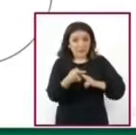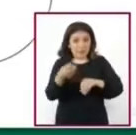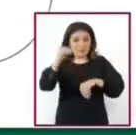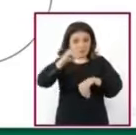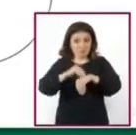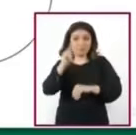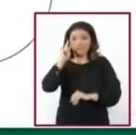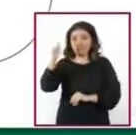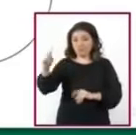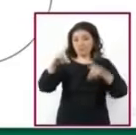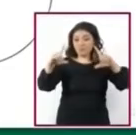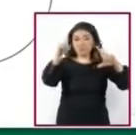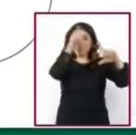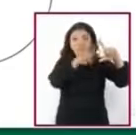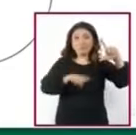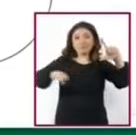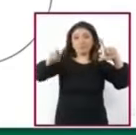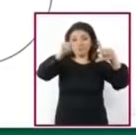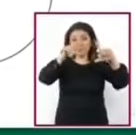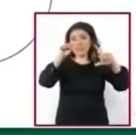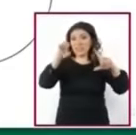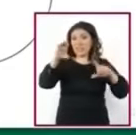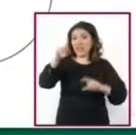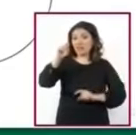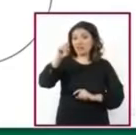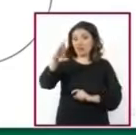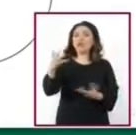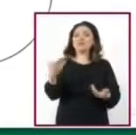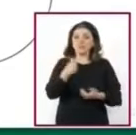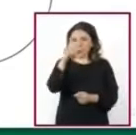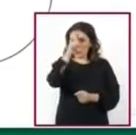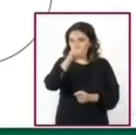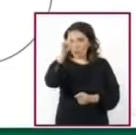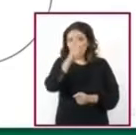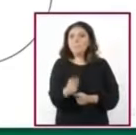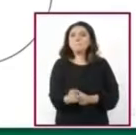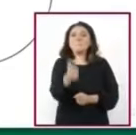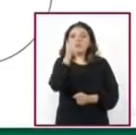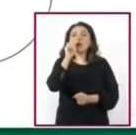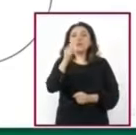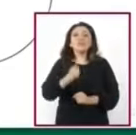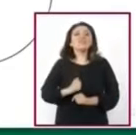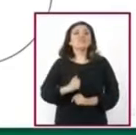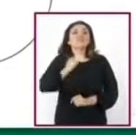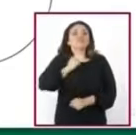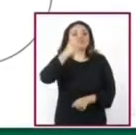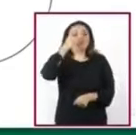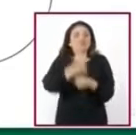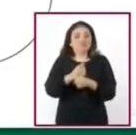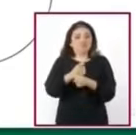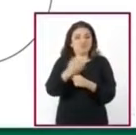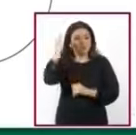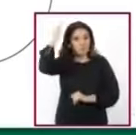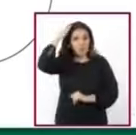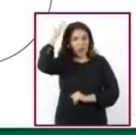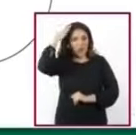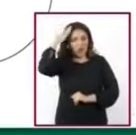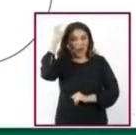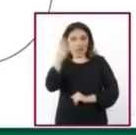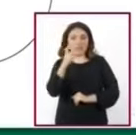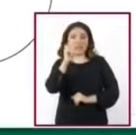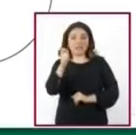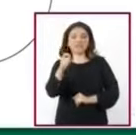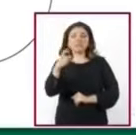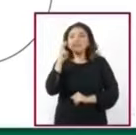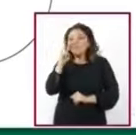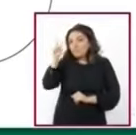los sectores circulares de cada dato, se recomienda iniciar con aquel que tenga el mayor número de grados, es decir,